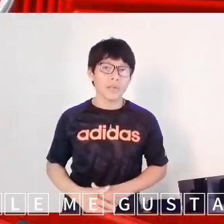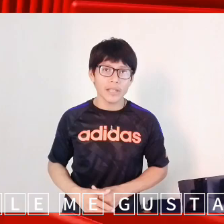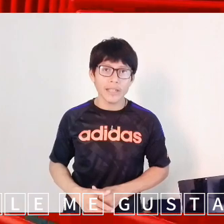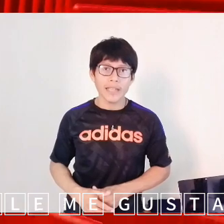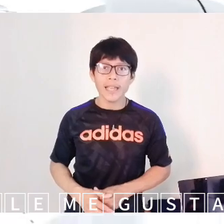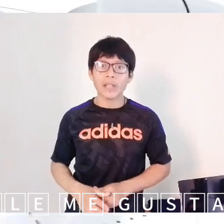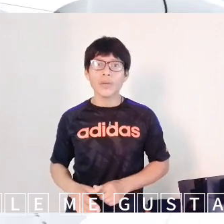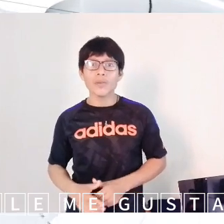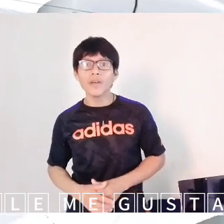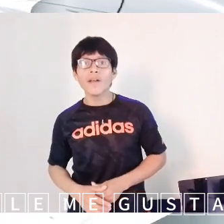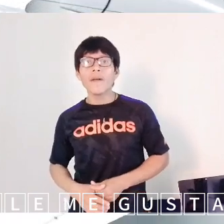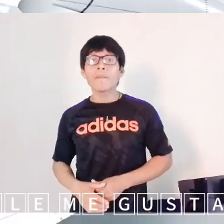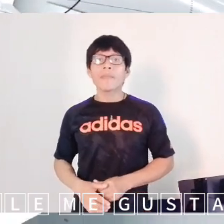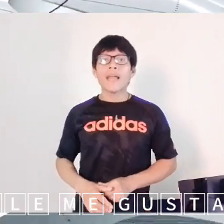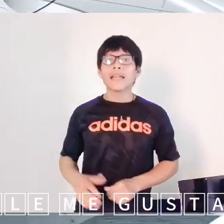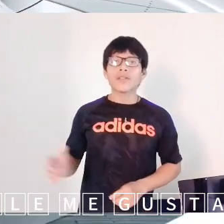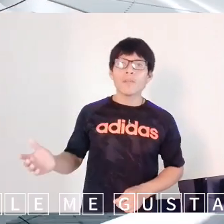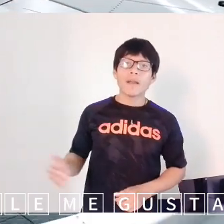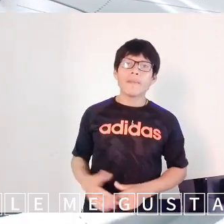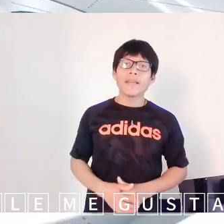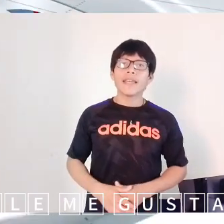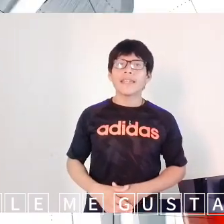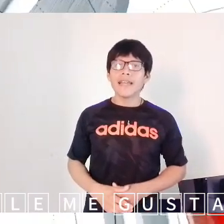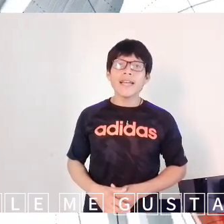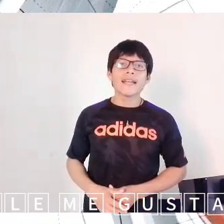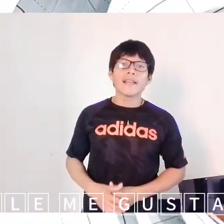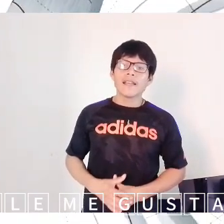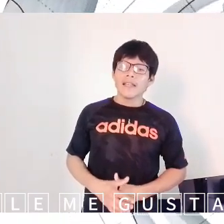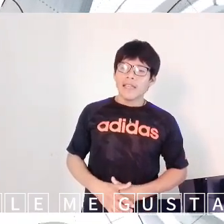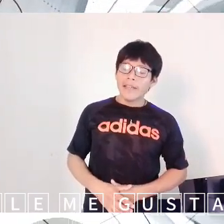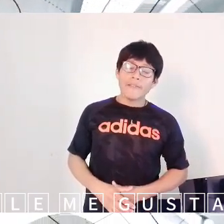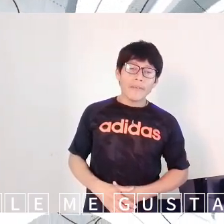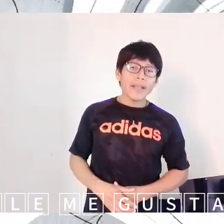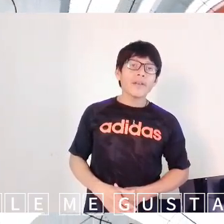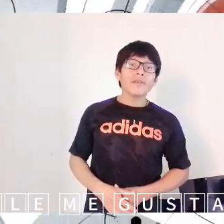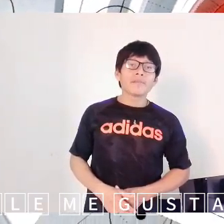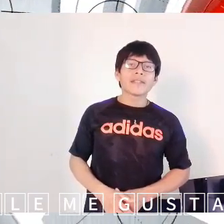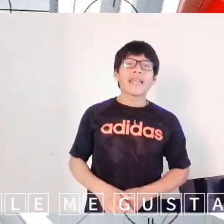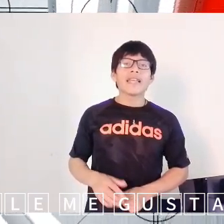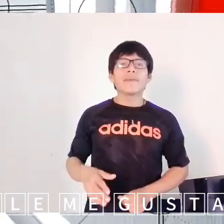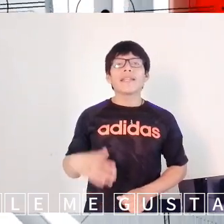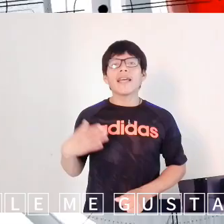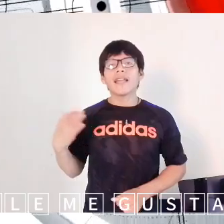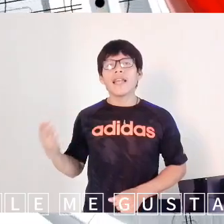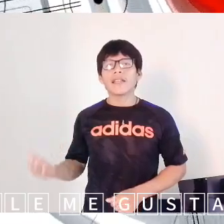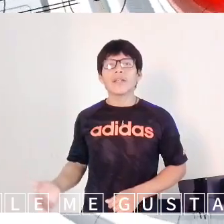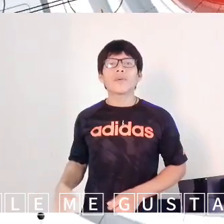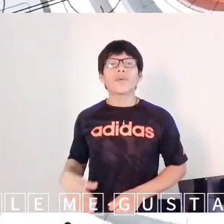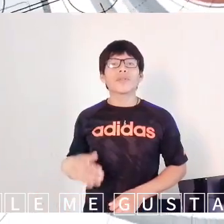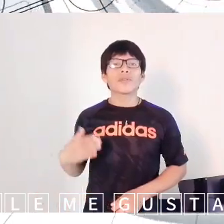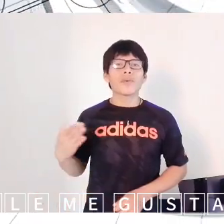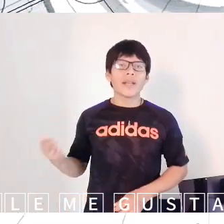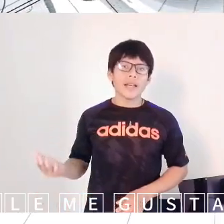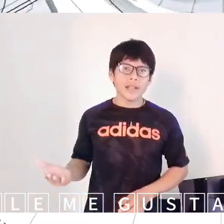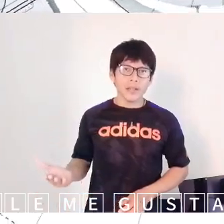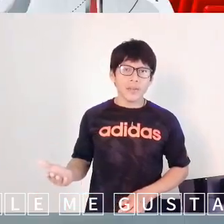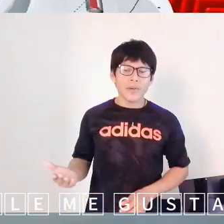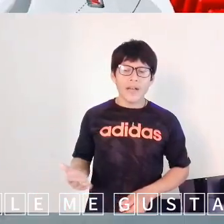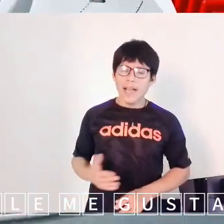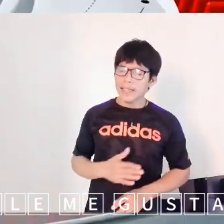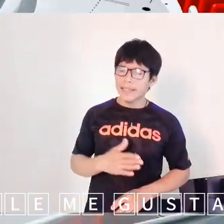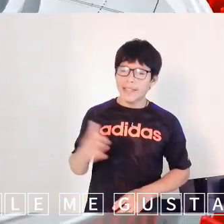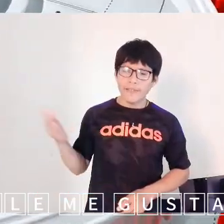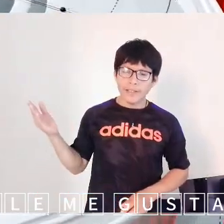quedan pocos días en torno a esto del plan B, que ya en febrero se elimina el artículo sobre el